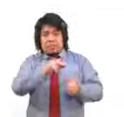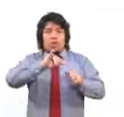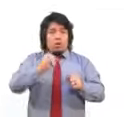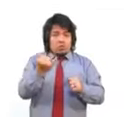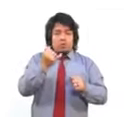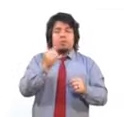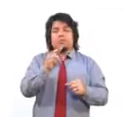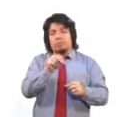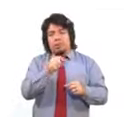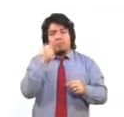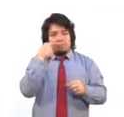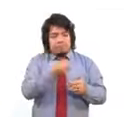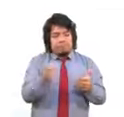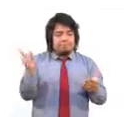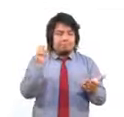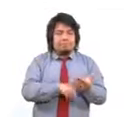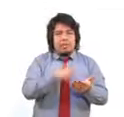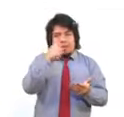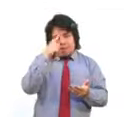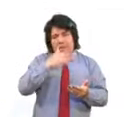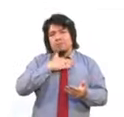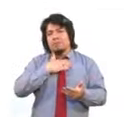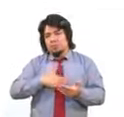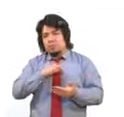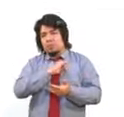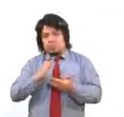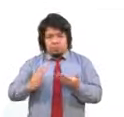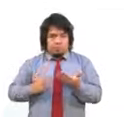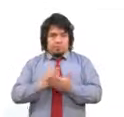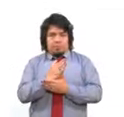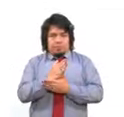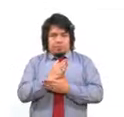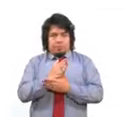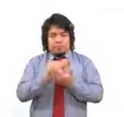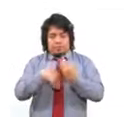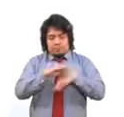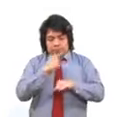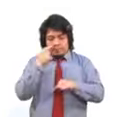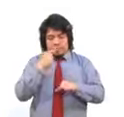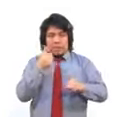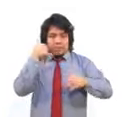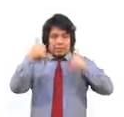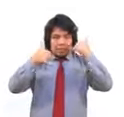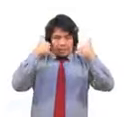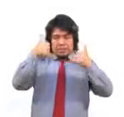a un proceso en el acceso a la justicia. De todos los casos que hemos recibido, hay que decir que hemos